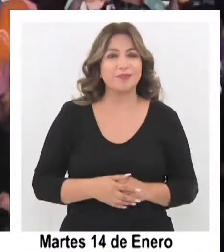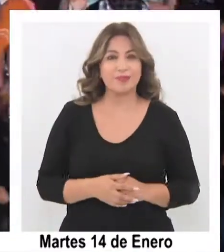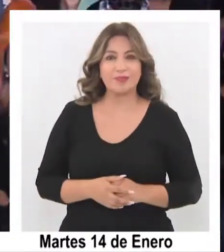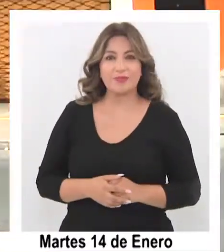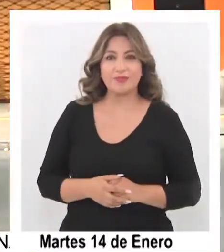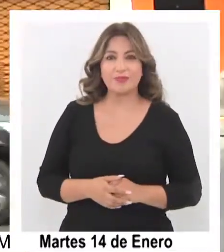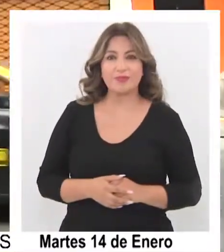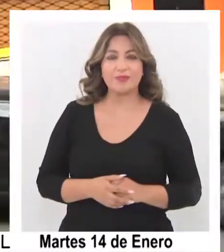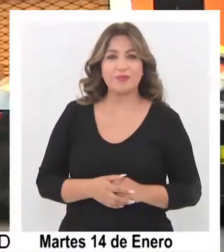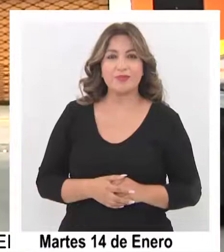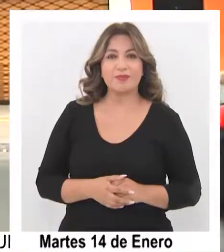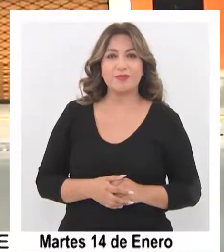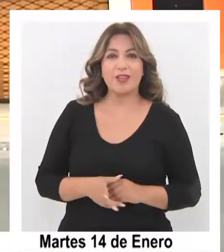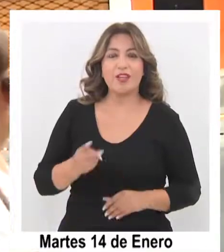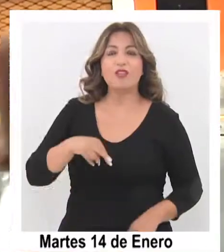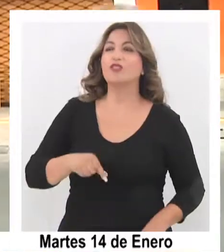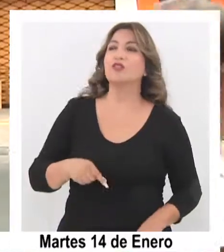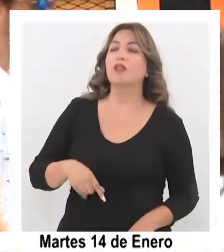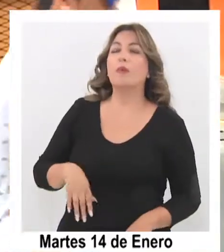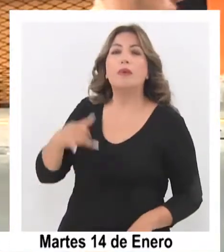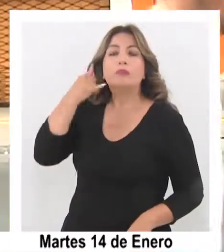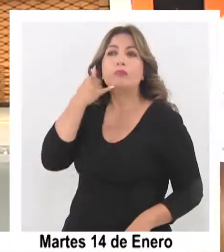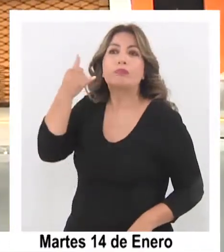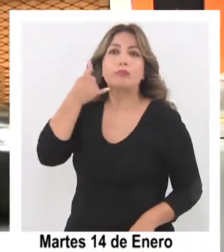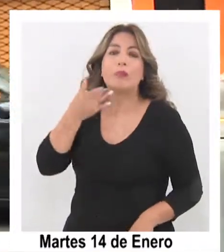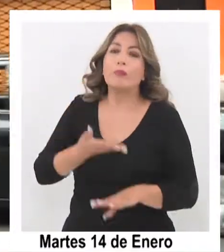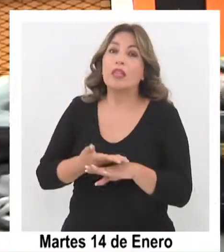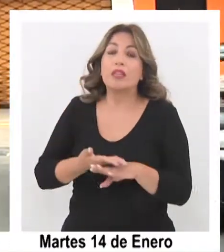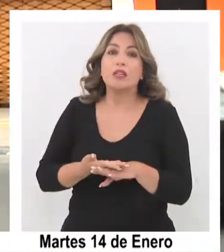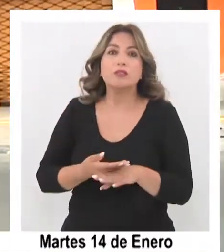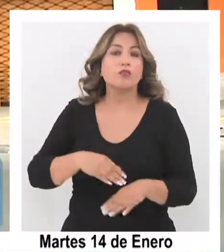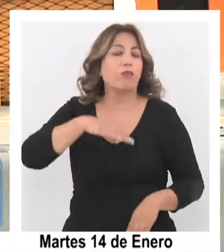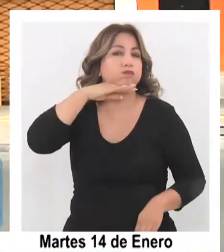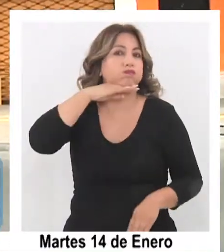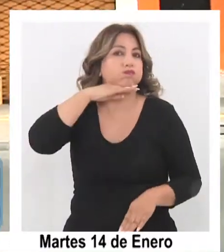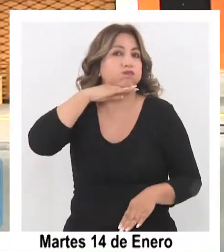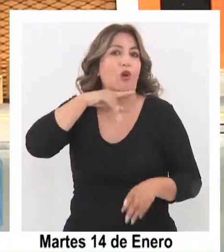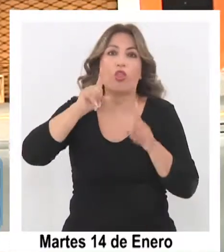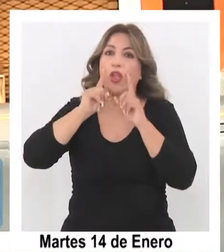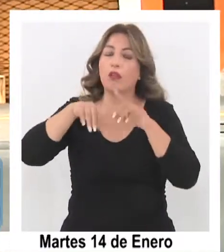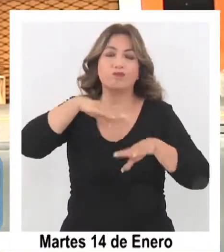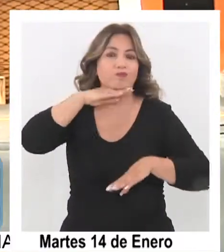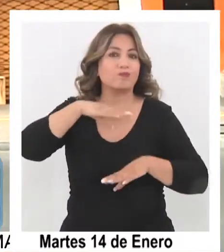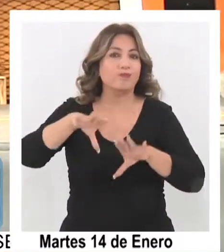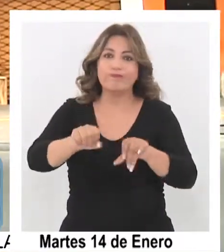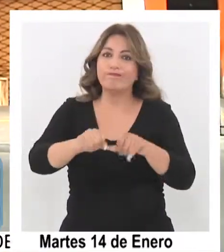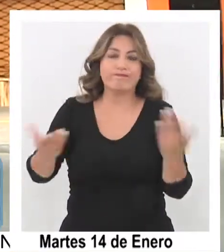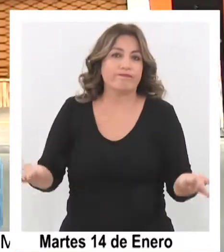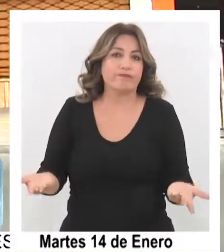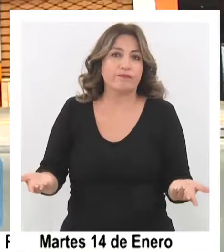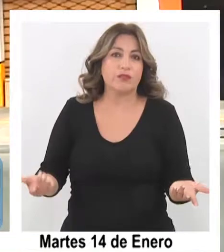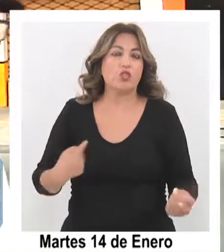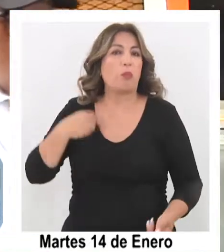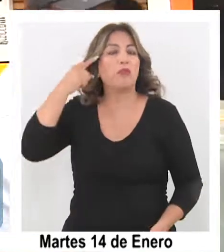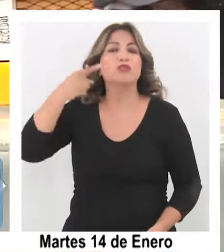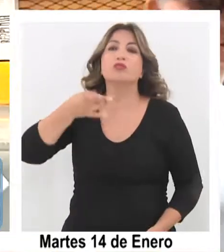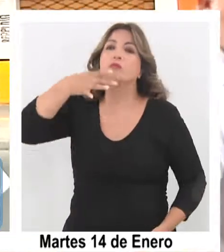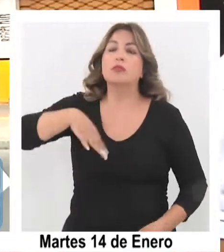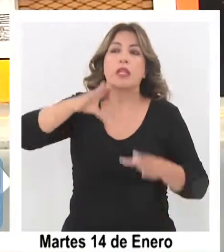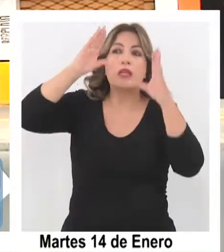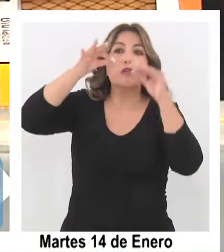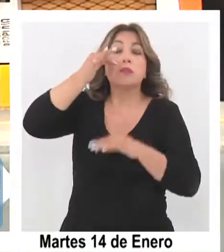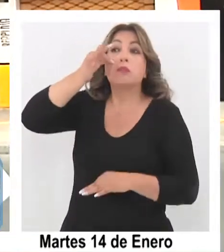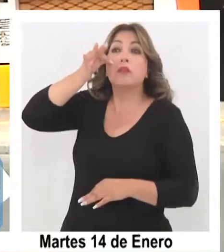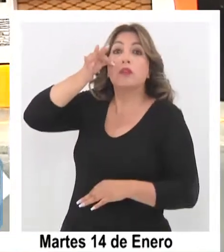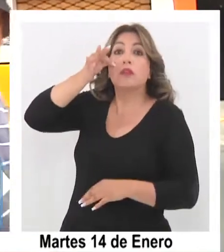lamentablemente hemos tratado de, no sé, adquirir dónde quedarnos, como hospedaje y todo, pero está topado. Entonces yo creo que vamos a ir por